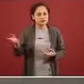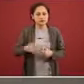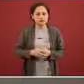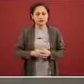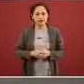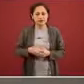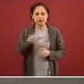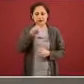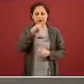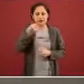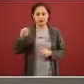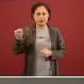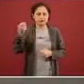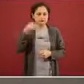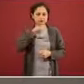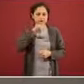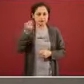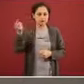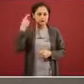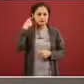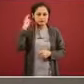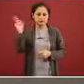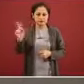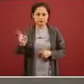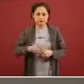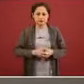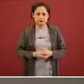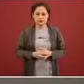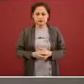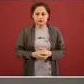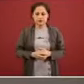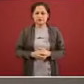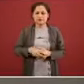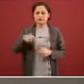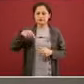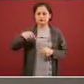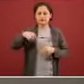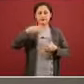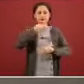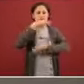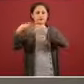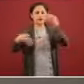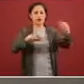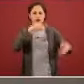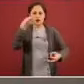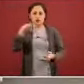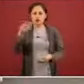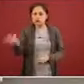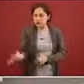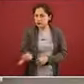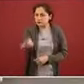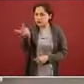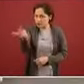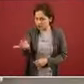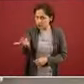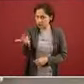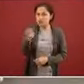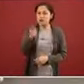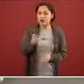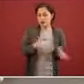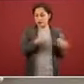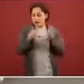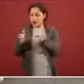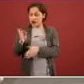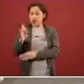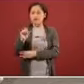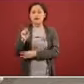Si no es así, ¿qué día de la semana se planea dar este anuncio? Si ya estamos en fase 3 y se va a mencionar como